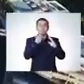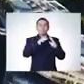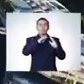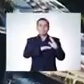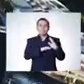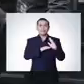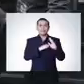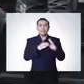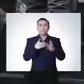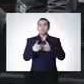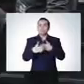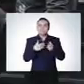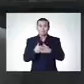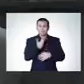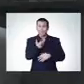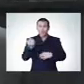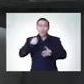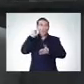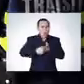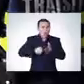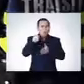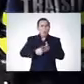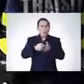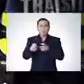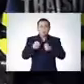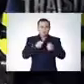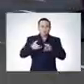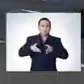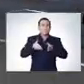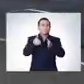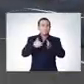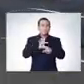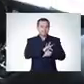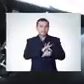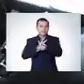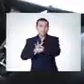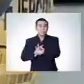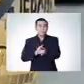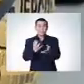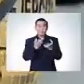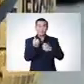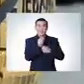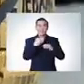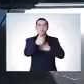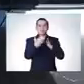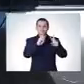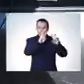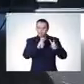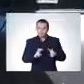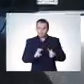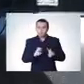domiciliar obligatoria, a pesar de todos los obstáculos, con controles en las calles que han llevado a cientos de infractores a centros